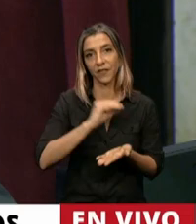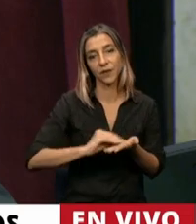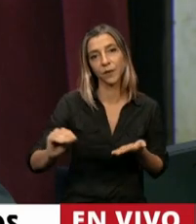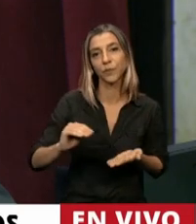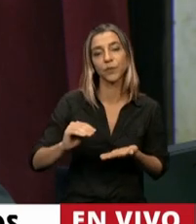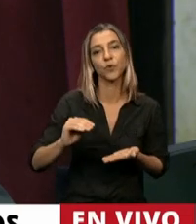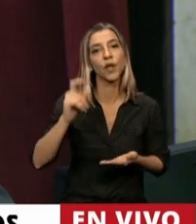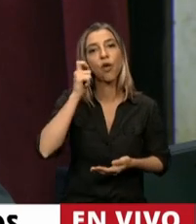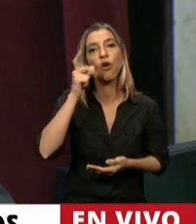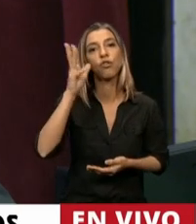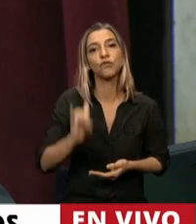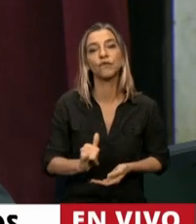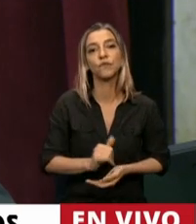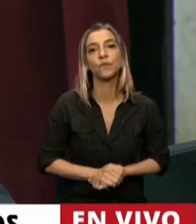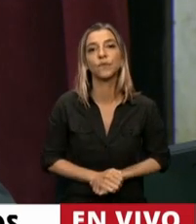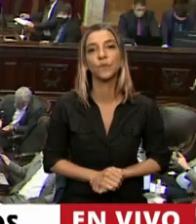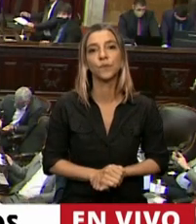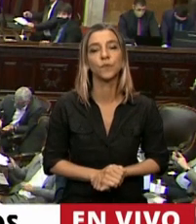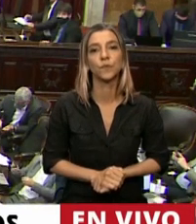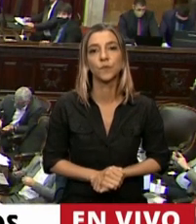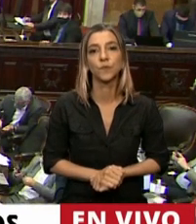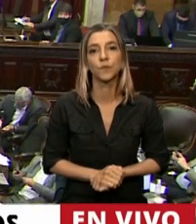Diputado Pablo González.